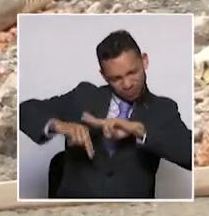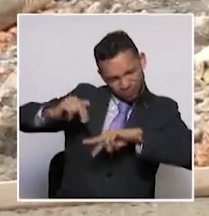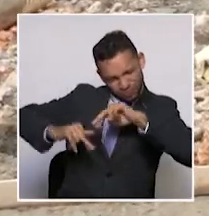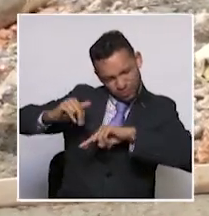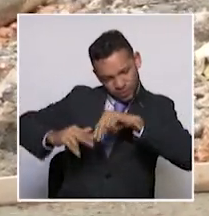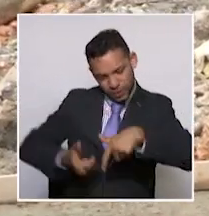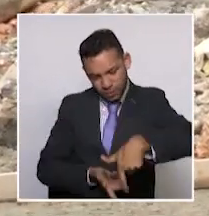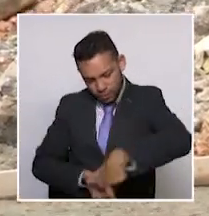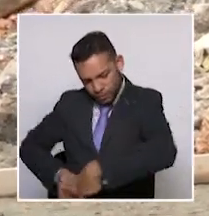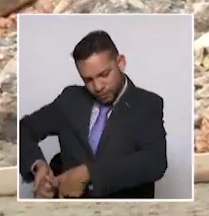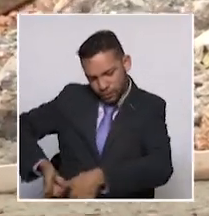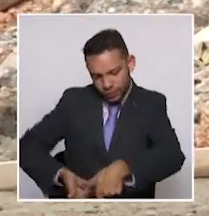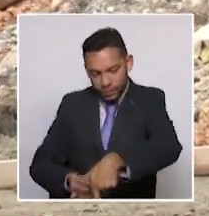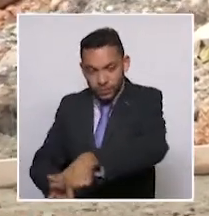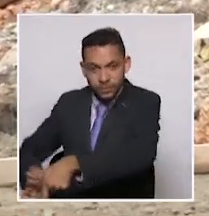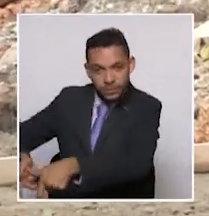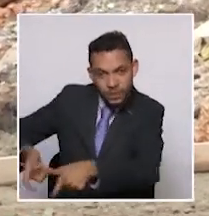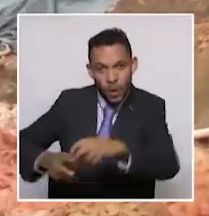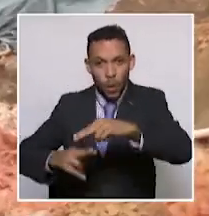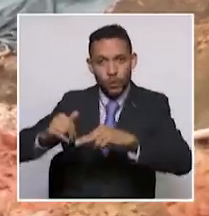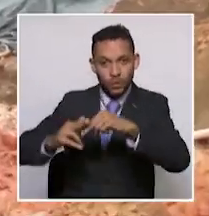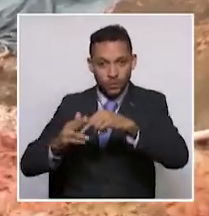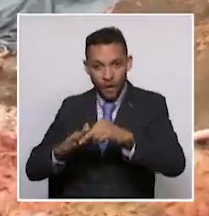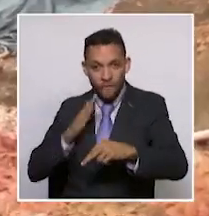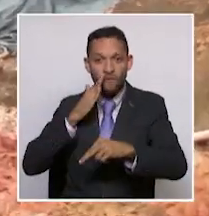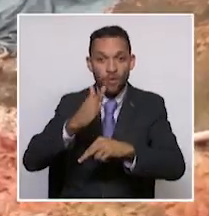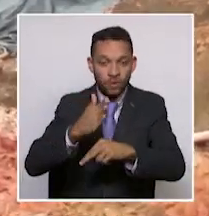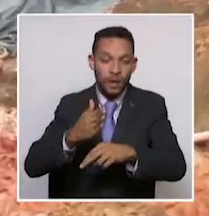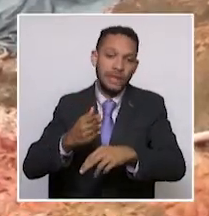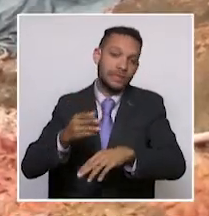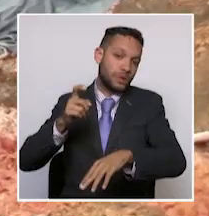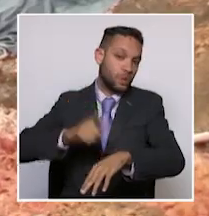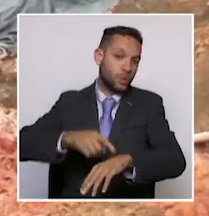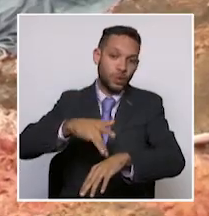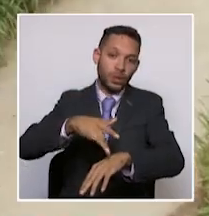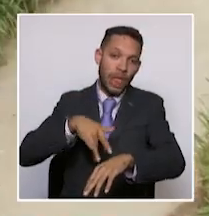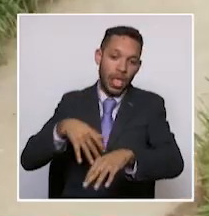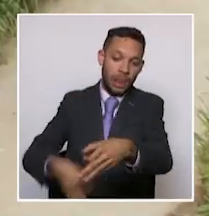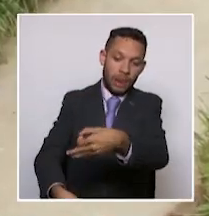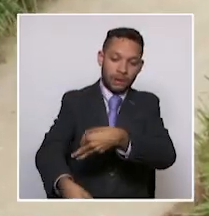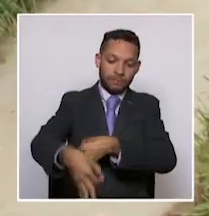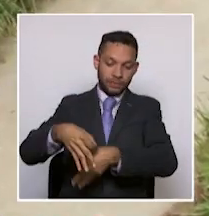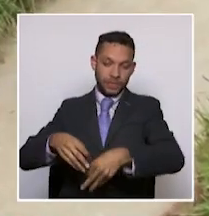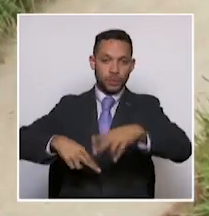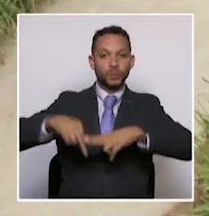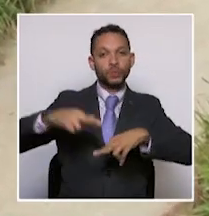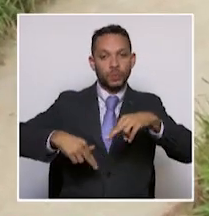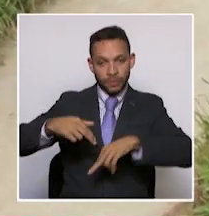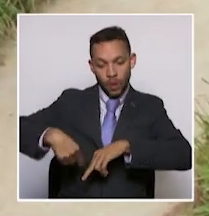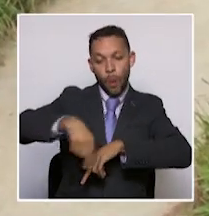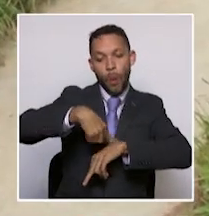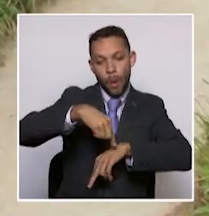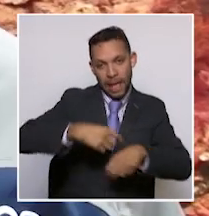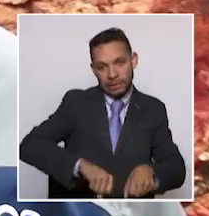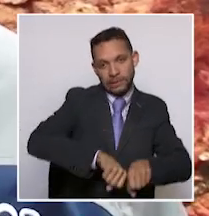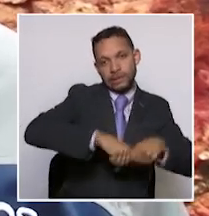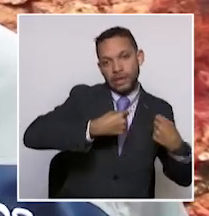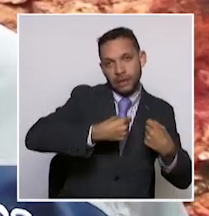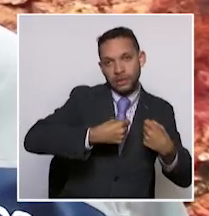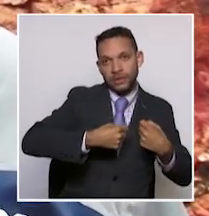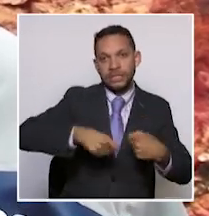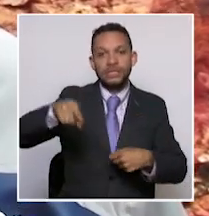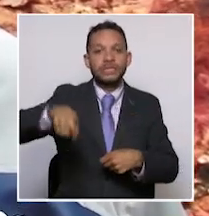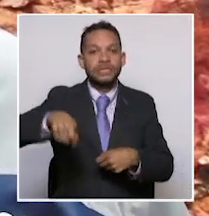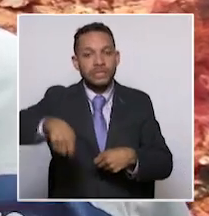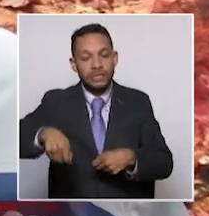tubos, obra que estaba prevista para más adelante, pero se adelantó por las emergencias en las últimas horas. A fin de realizar la variación